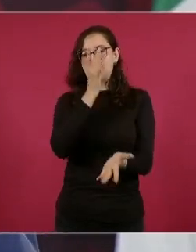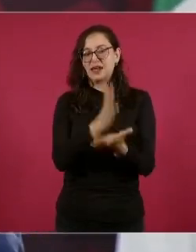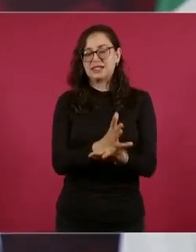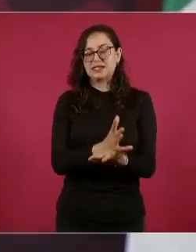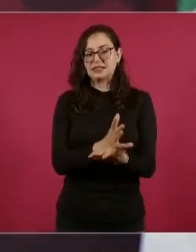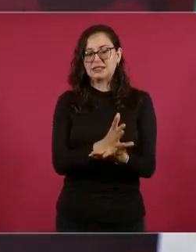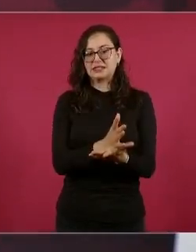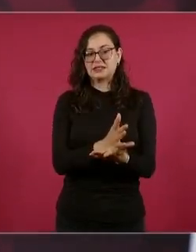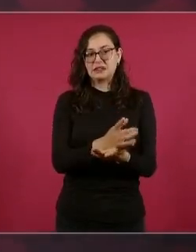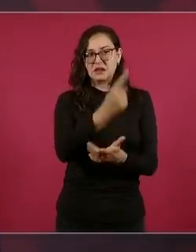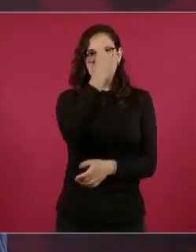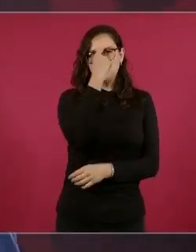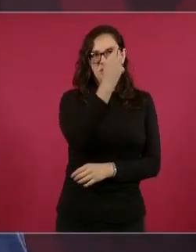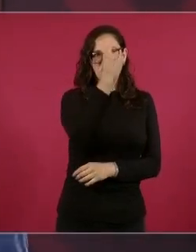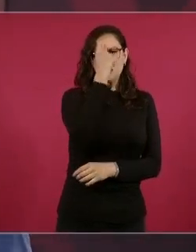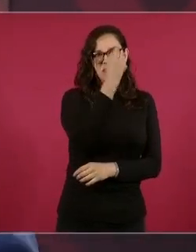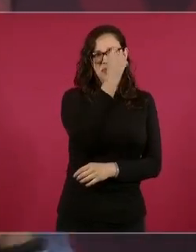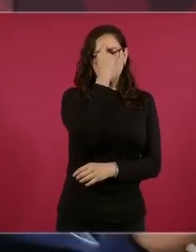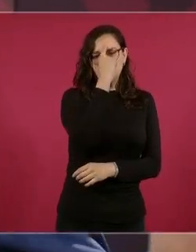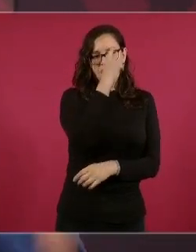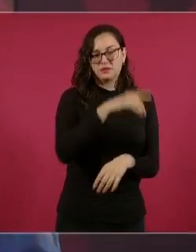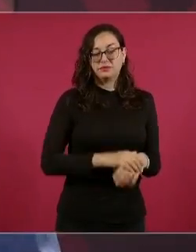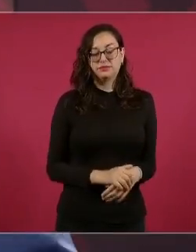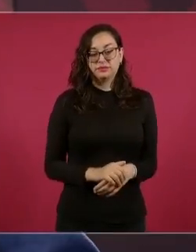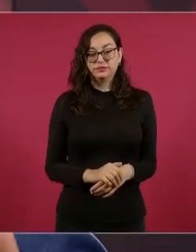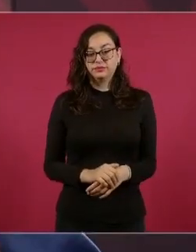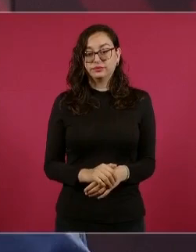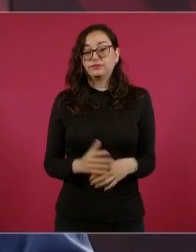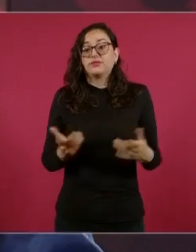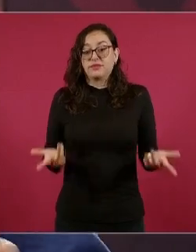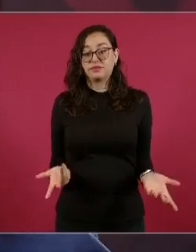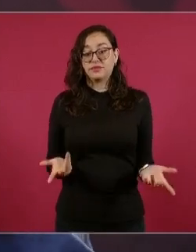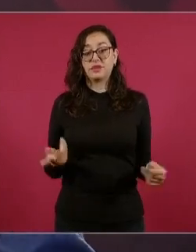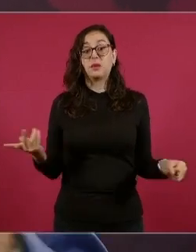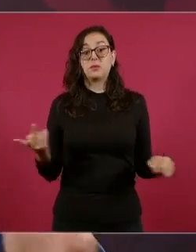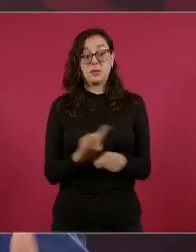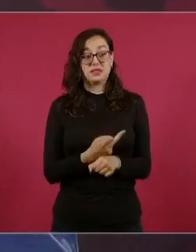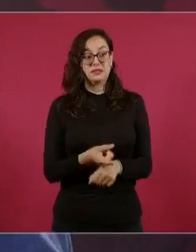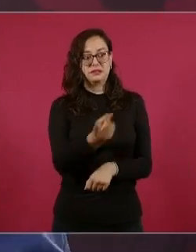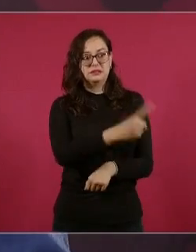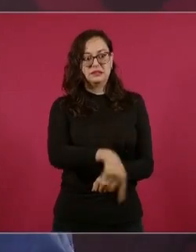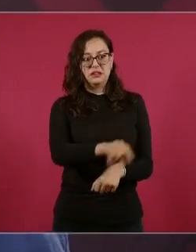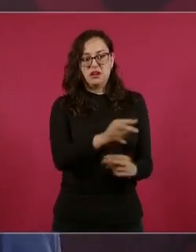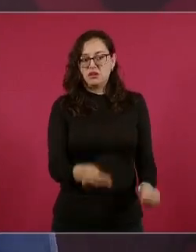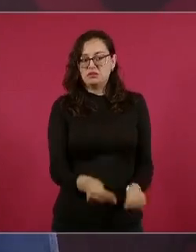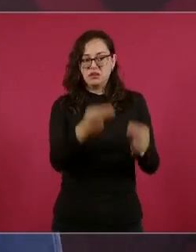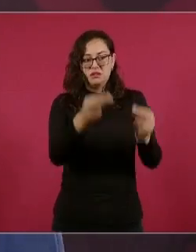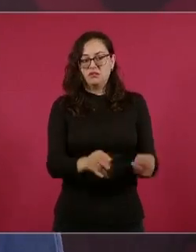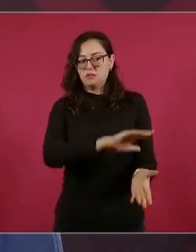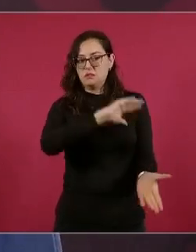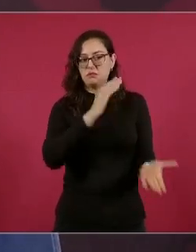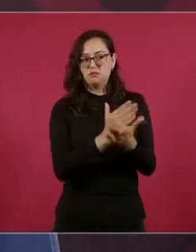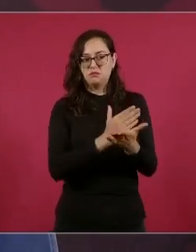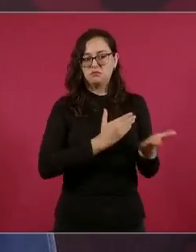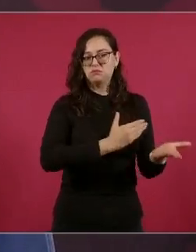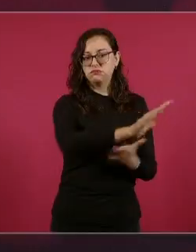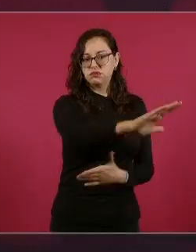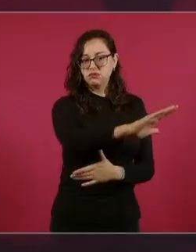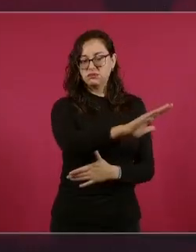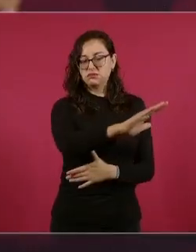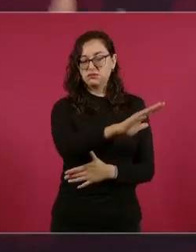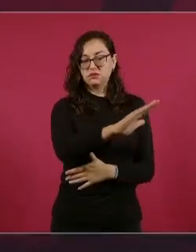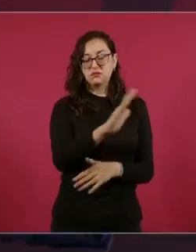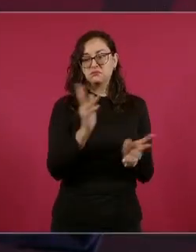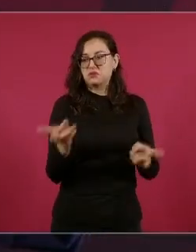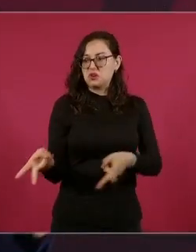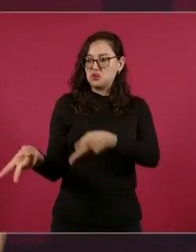Ahora, como ya no pueden hacer los jugosos negocios que hacían anteriormente, ya